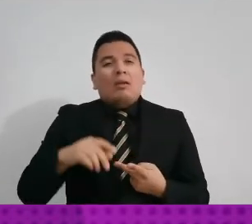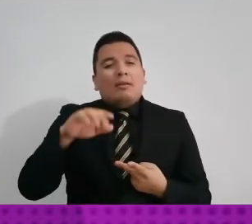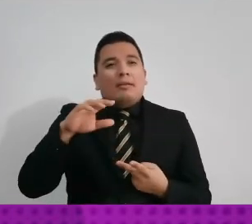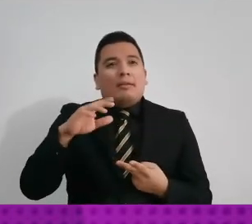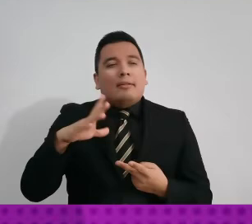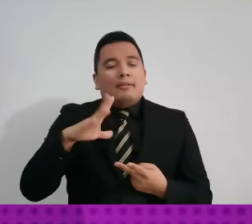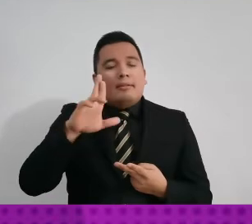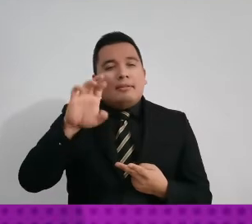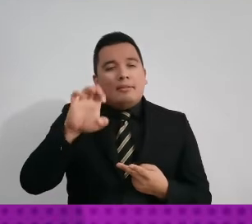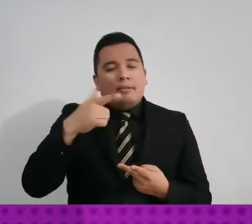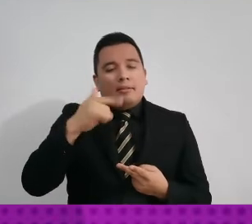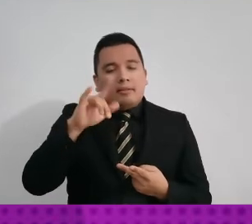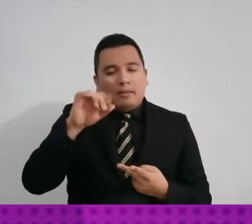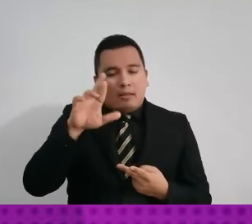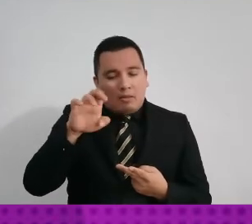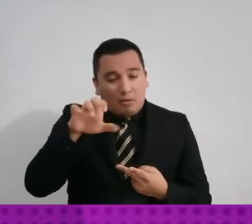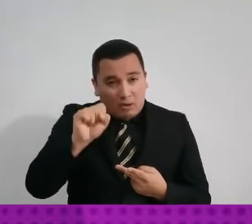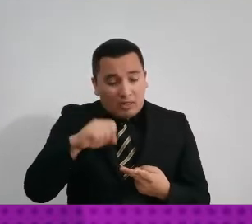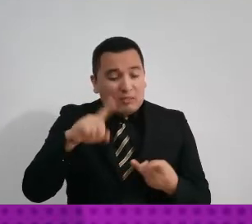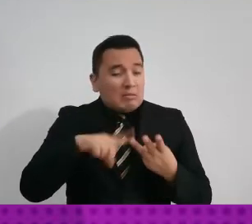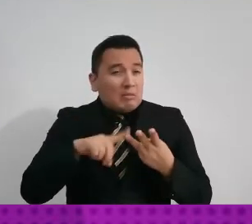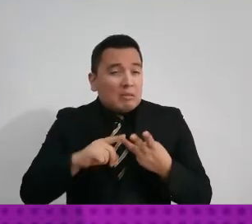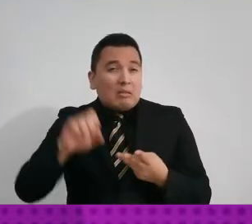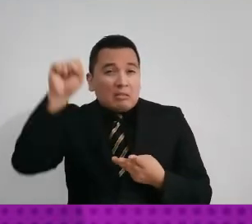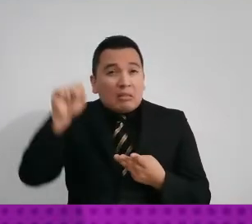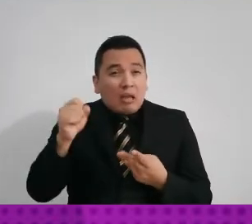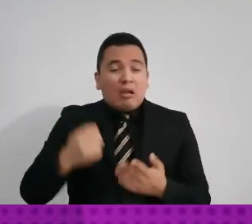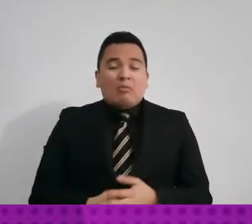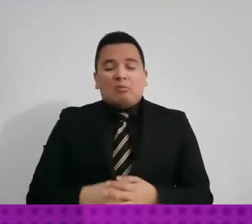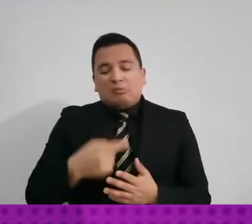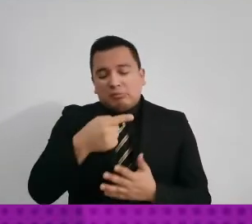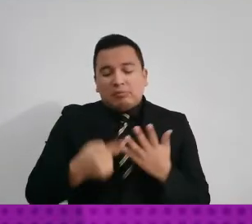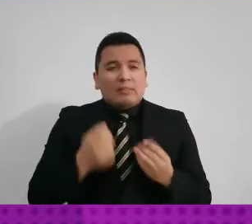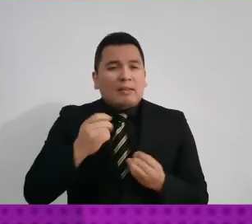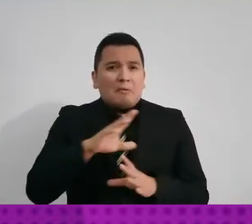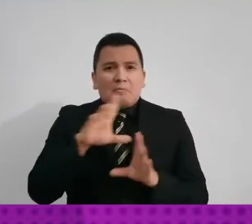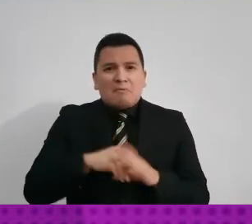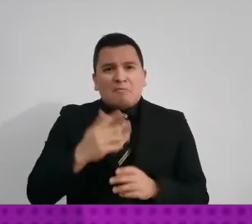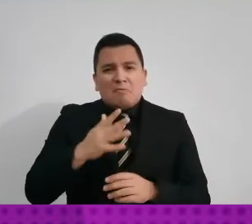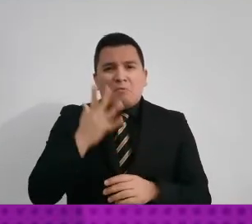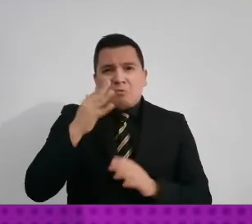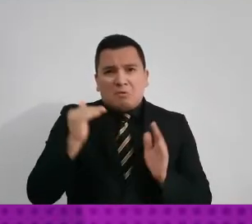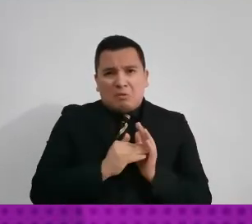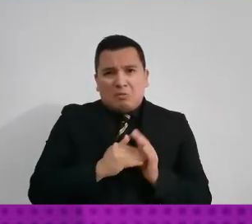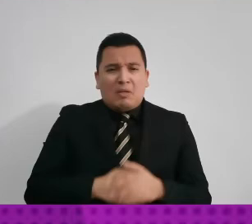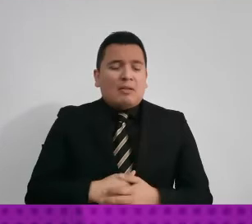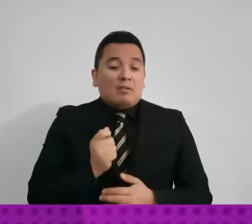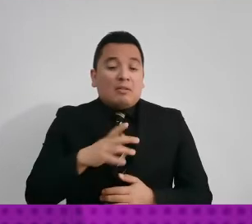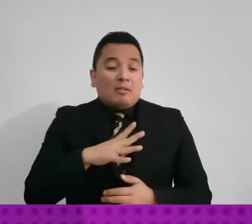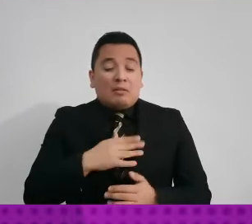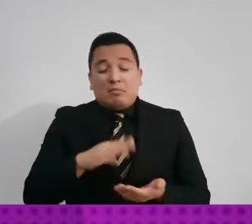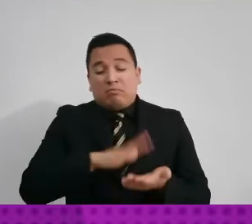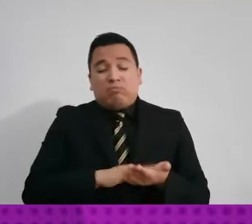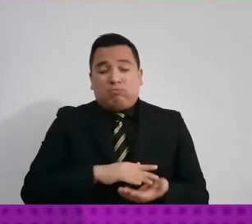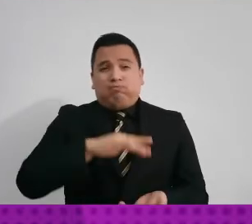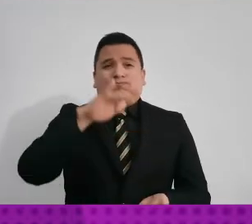sindicaturas, lo cual nos implica que seguramente habrá más de 5,000 candidatas y candidatos que se van a registrar. Entonces, bueno, pues también